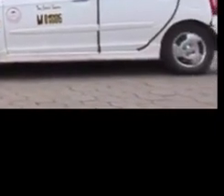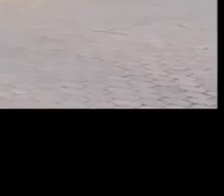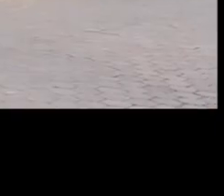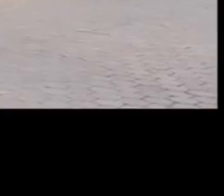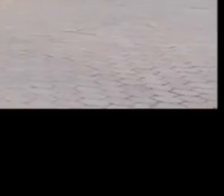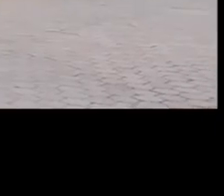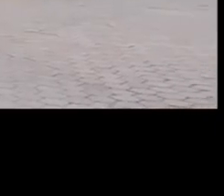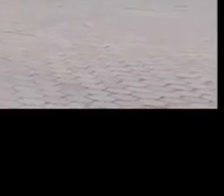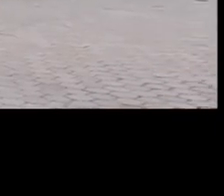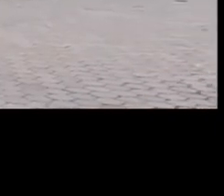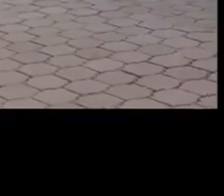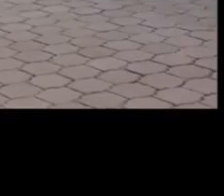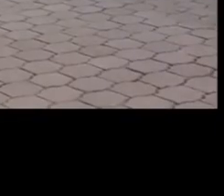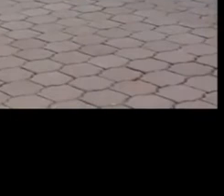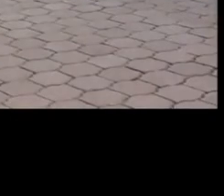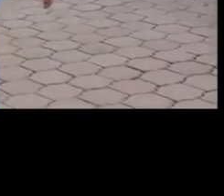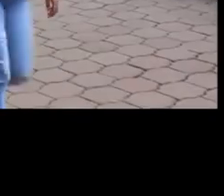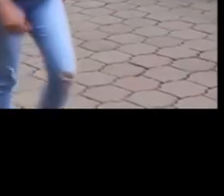feliz.